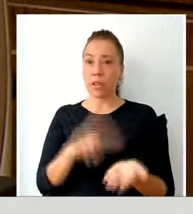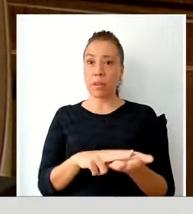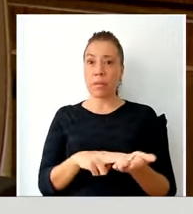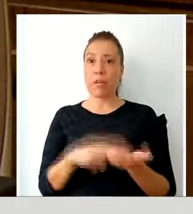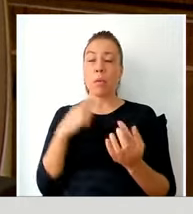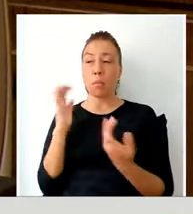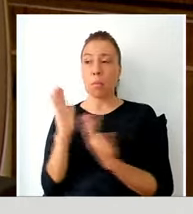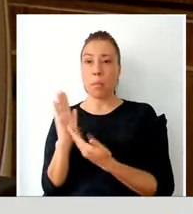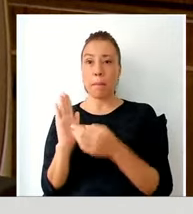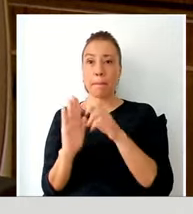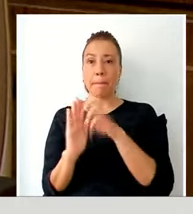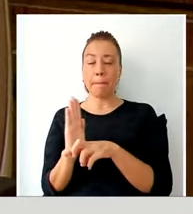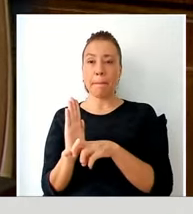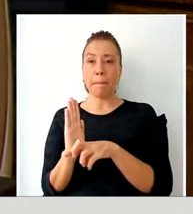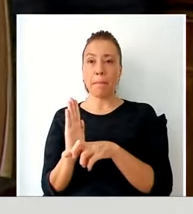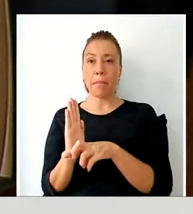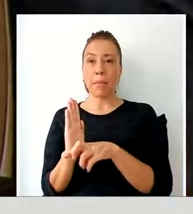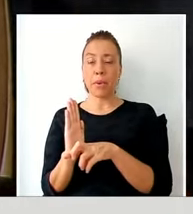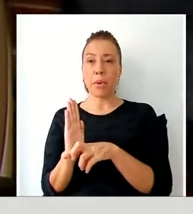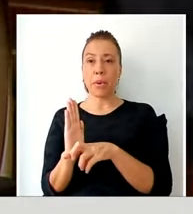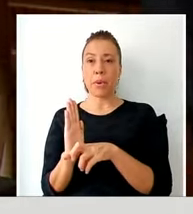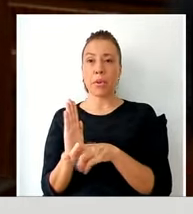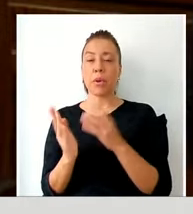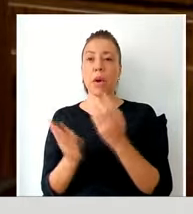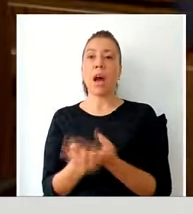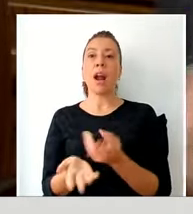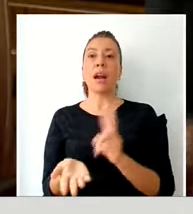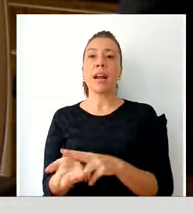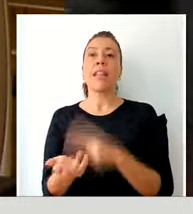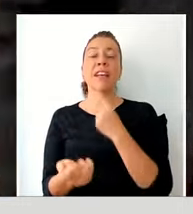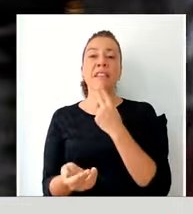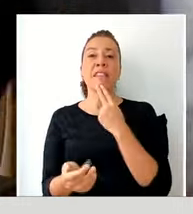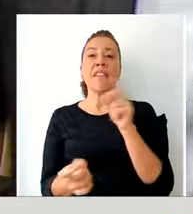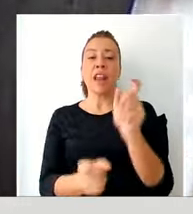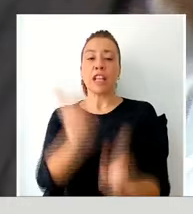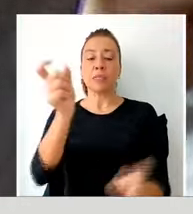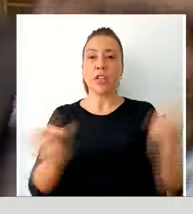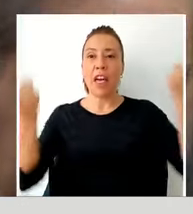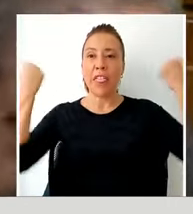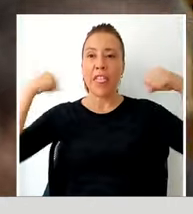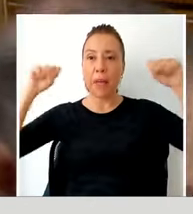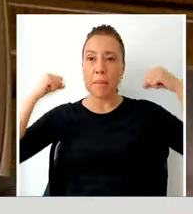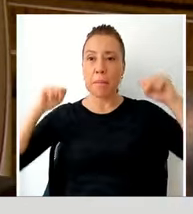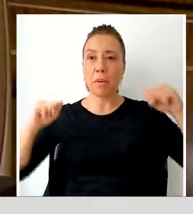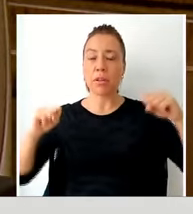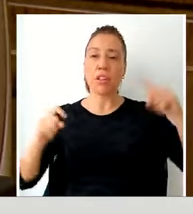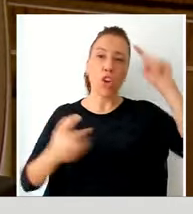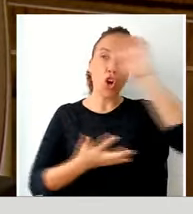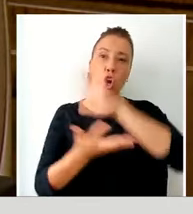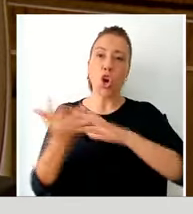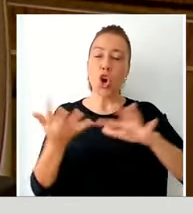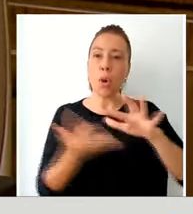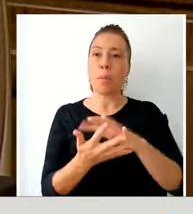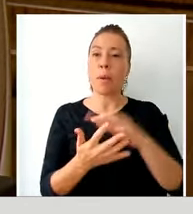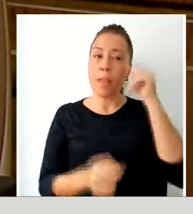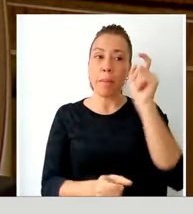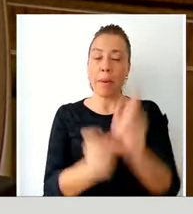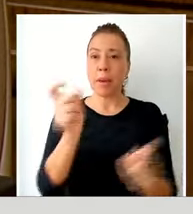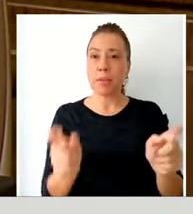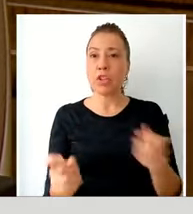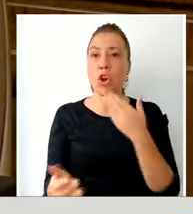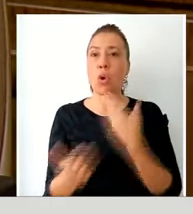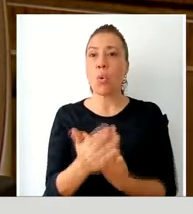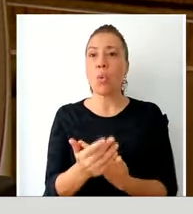se basan justamente en la realidad que viven nuestros deportista lo complicado que es de ello cuando le ponen